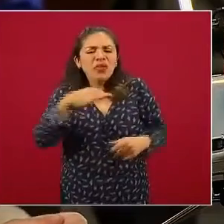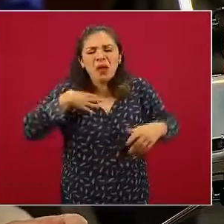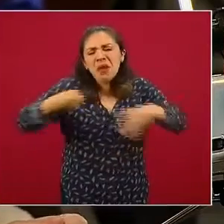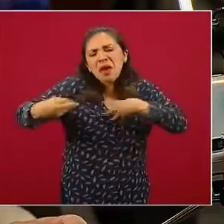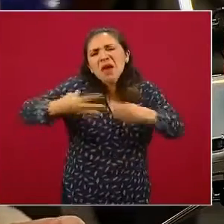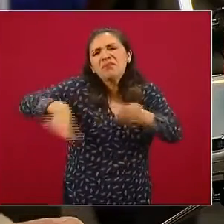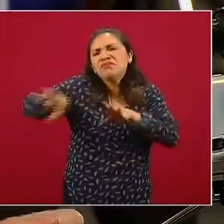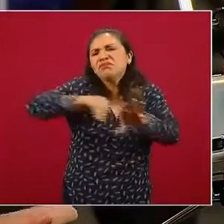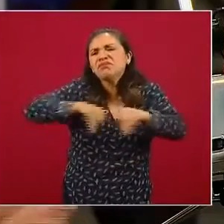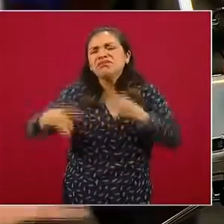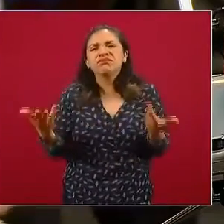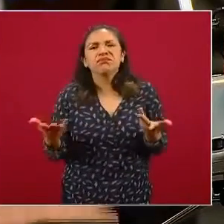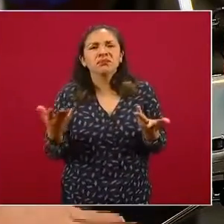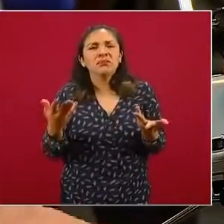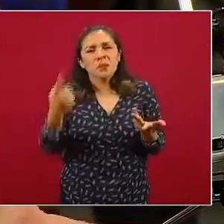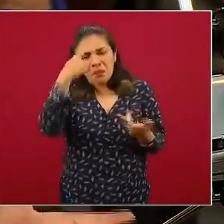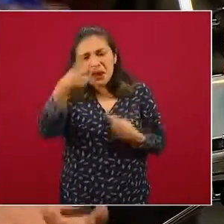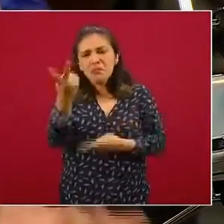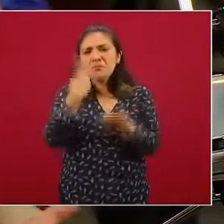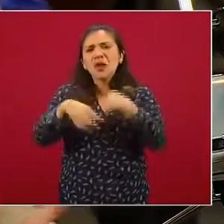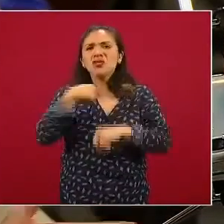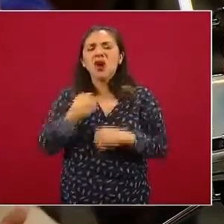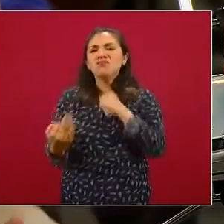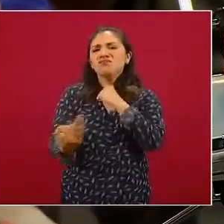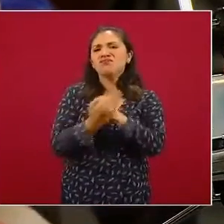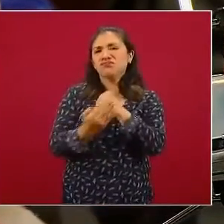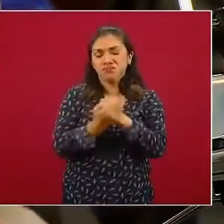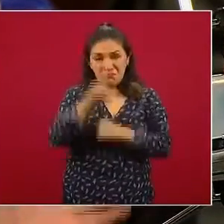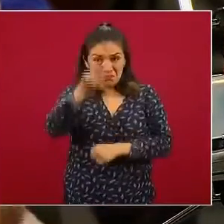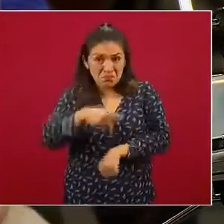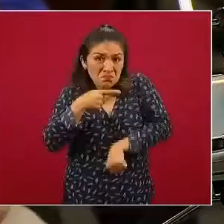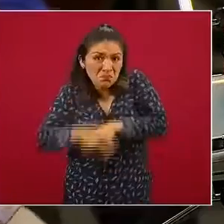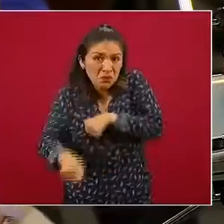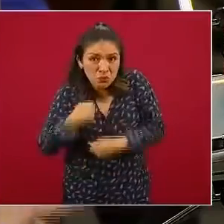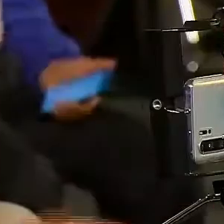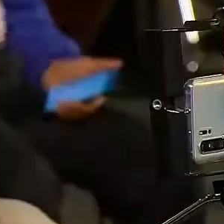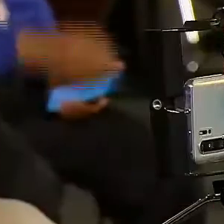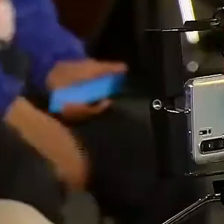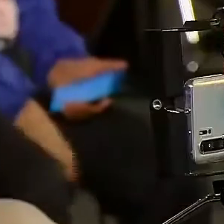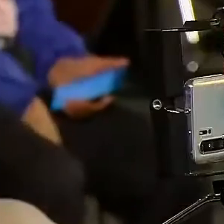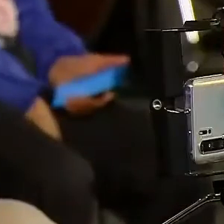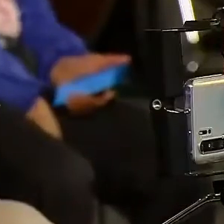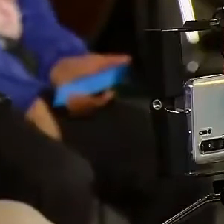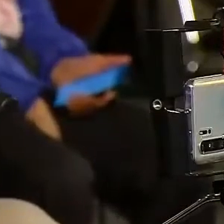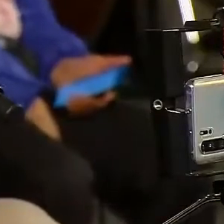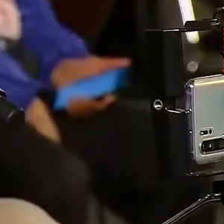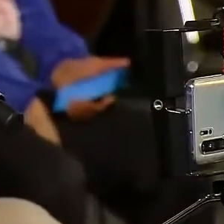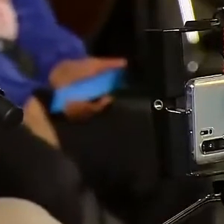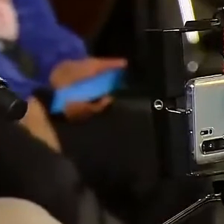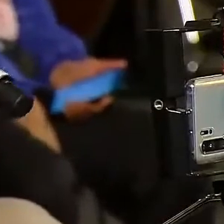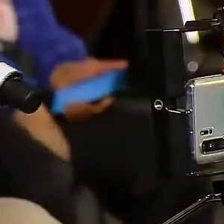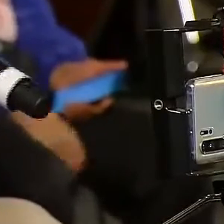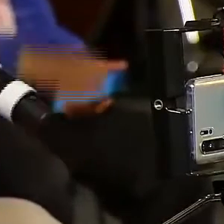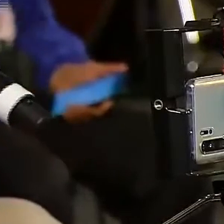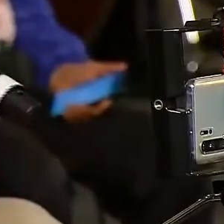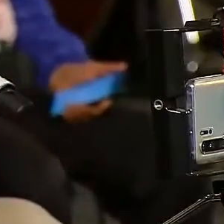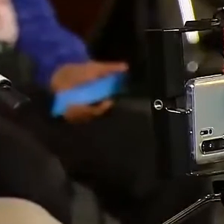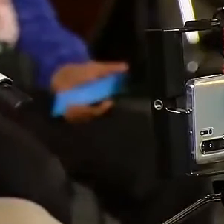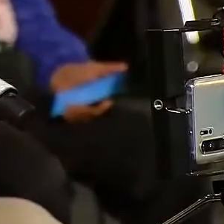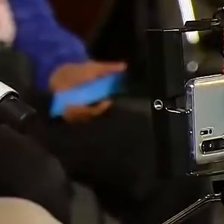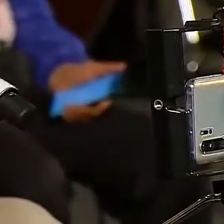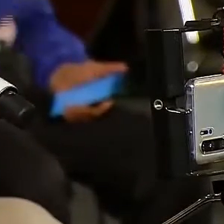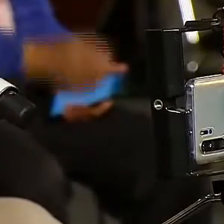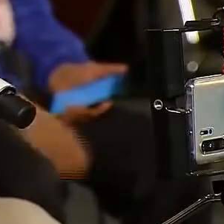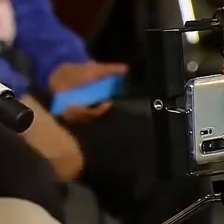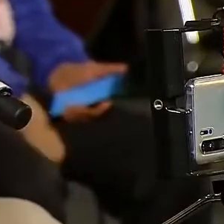contagiarse y según adquirir la inmunidad? Creo que es algo muy peligroso tal vez para ellos y para sus familias. Y doctor Gatell, ya sabemos algo del examen